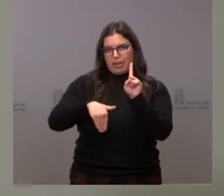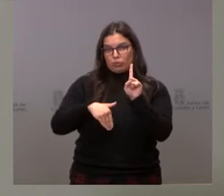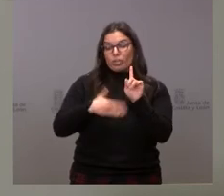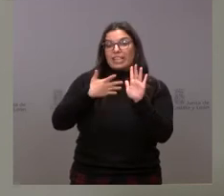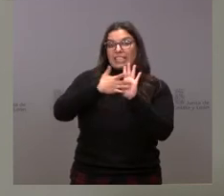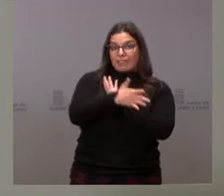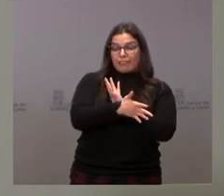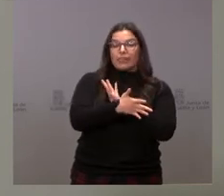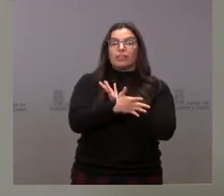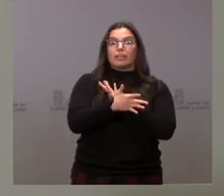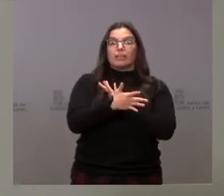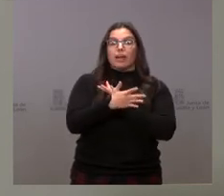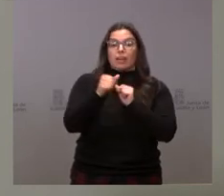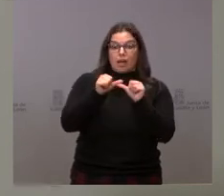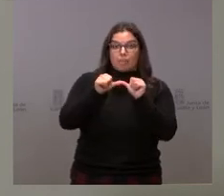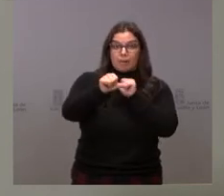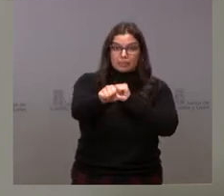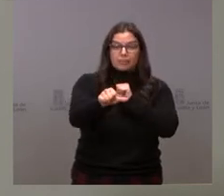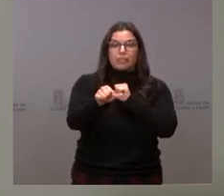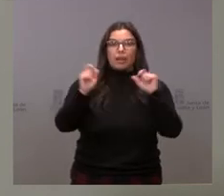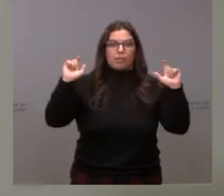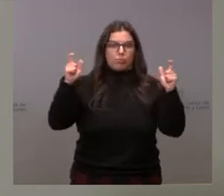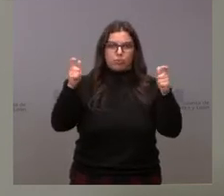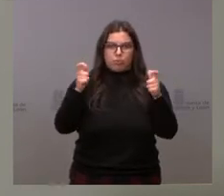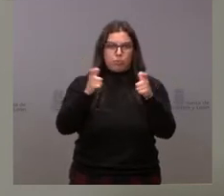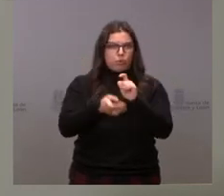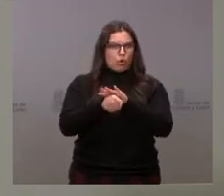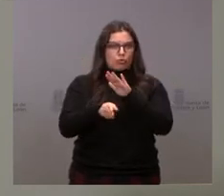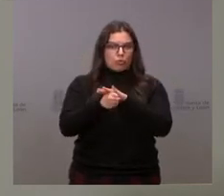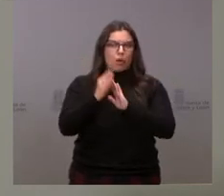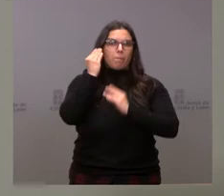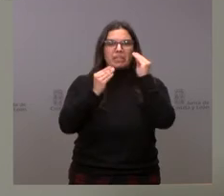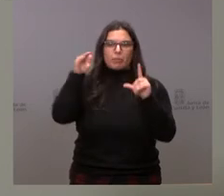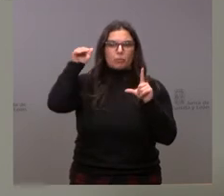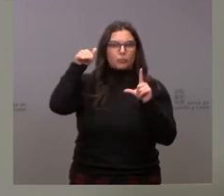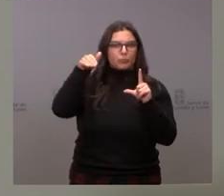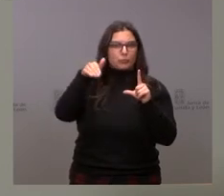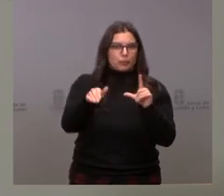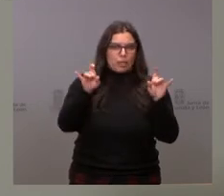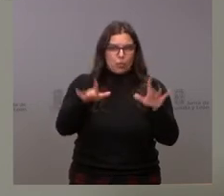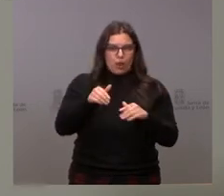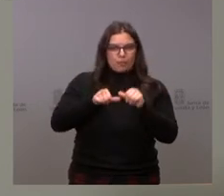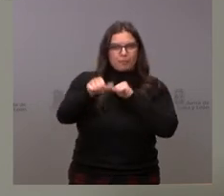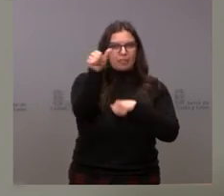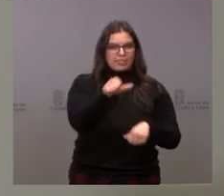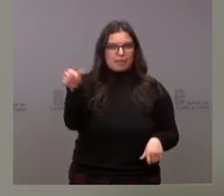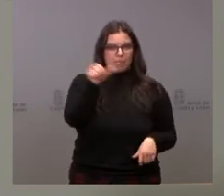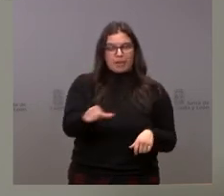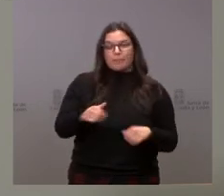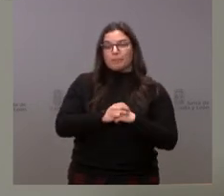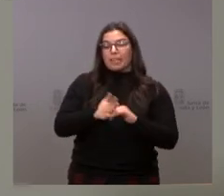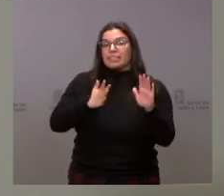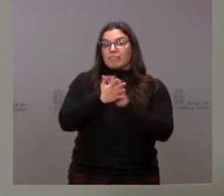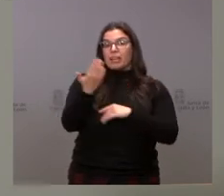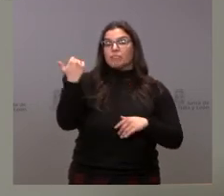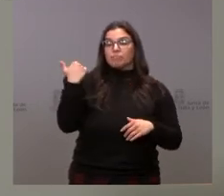casos continúan descendiendo no apreciamos que con la misma aceleración en las próximas semanas podemos decir que nos encontramos en una situación